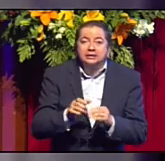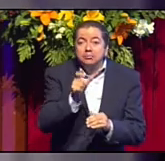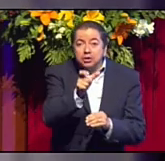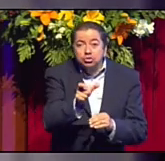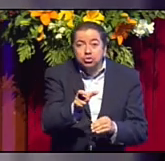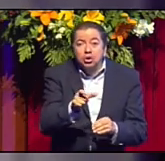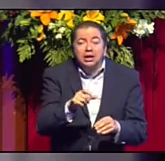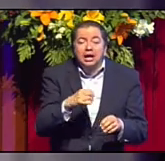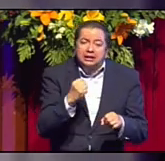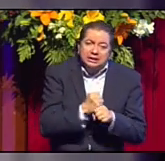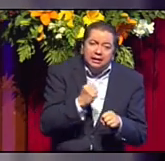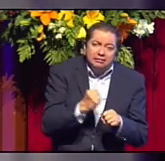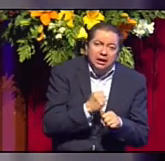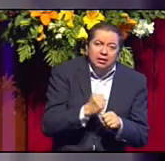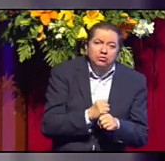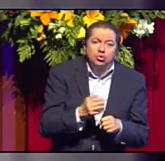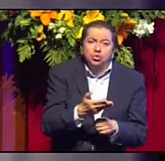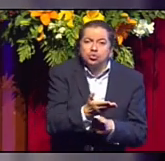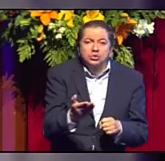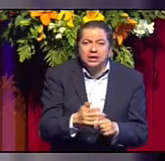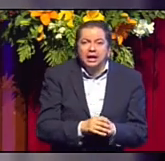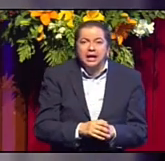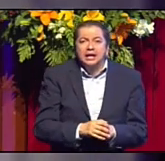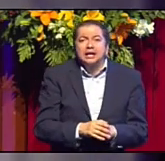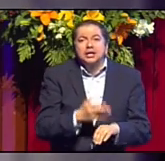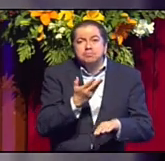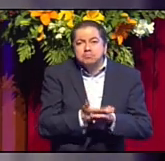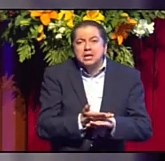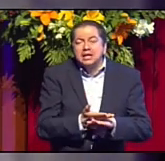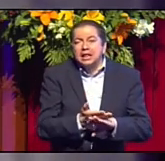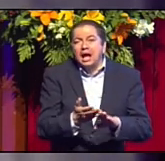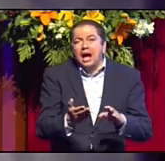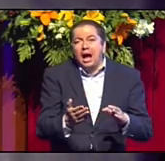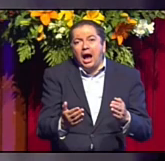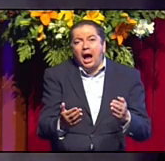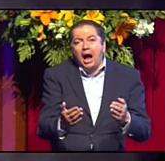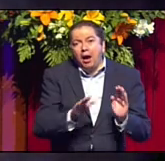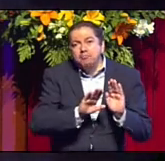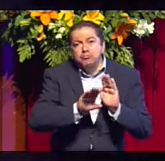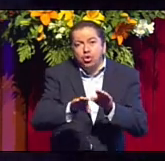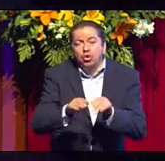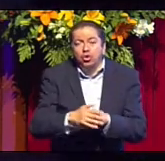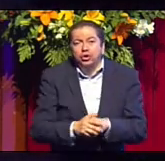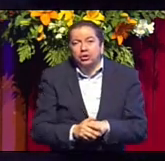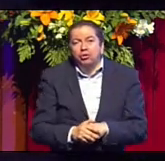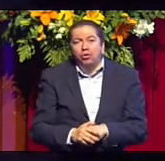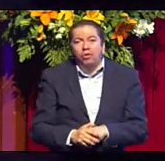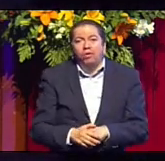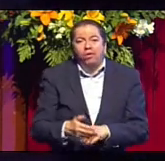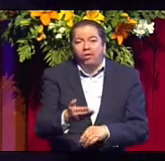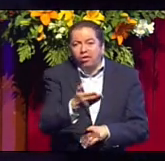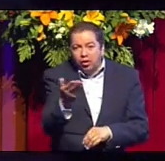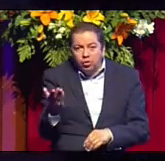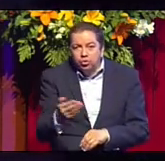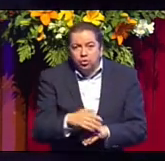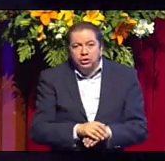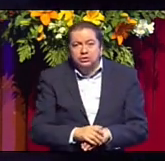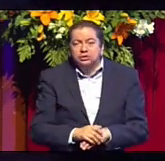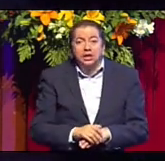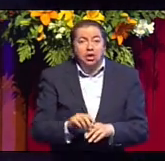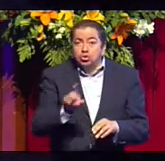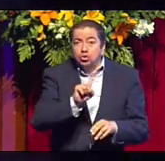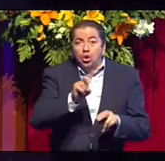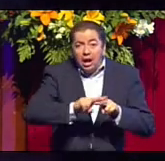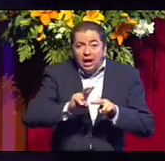que creyó en este desconocido, que me brindó su apoyo, que dijo, bueno, no lo puede hacer tan mal, ya lo han hecho mal